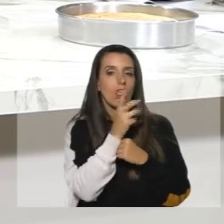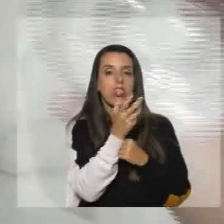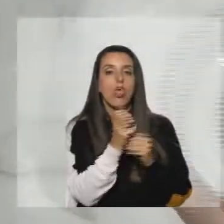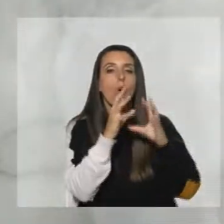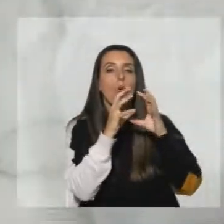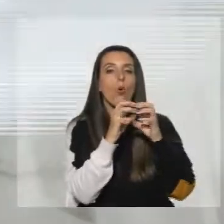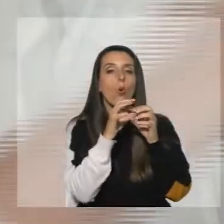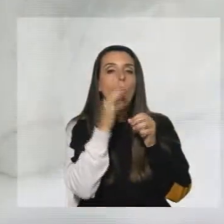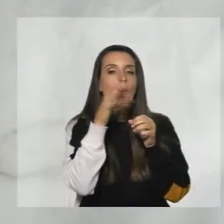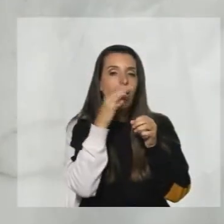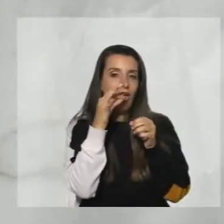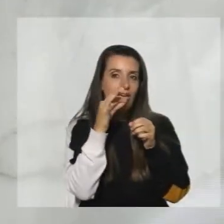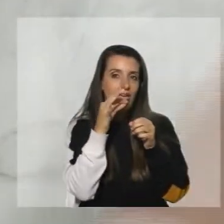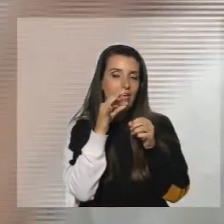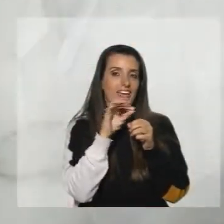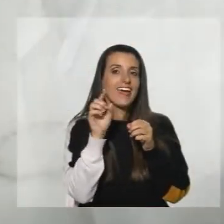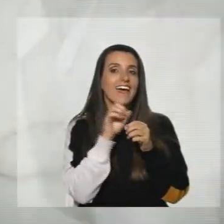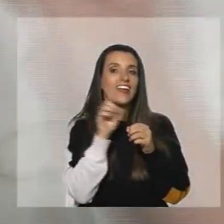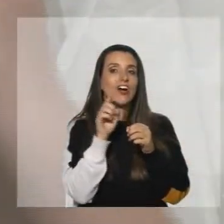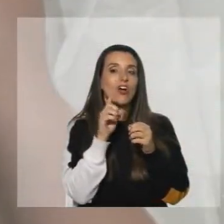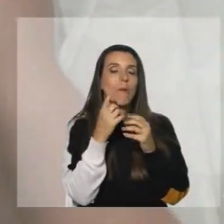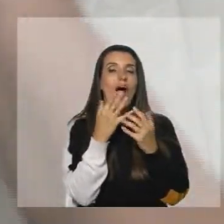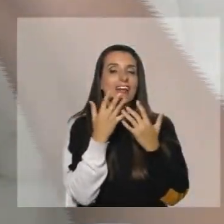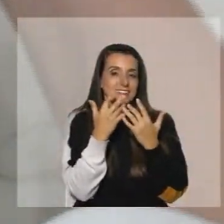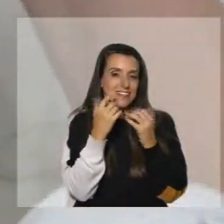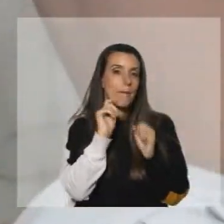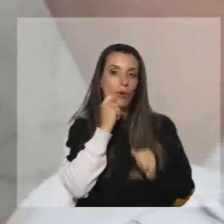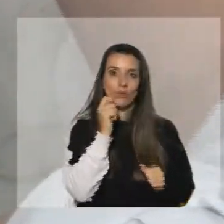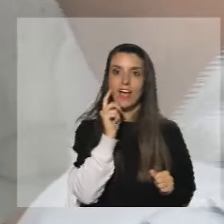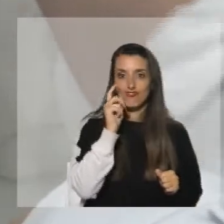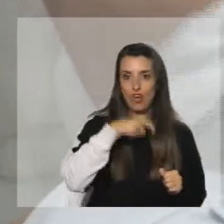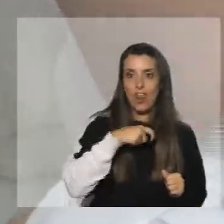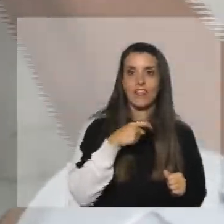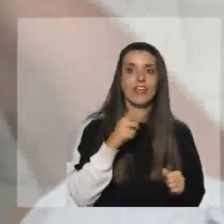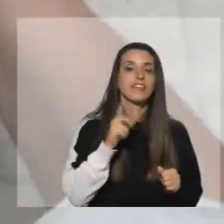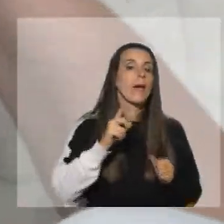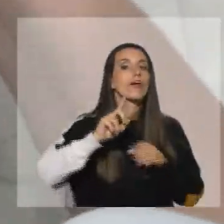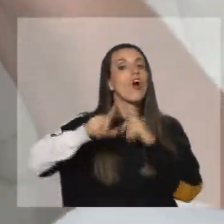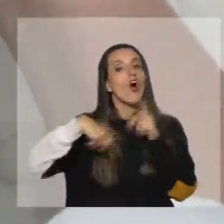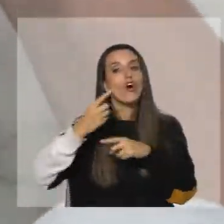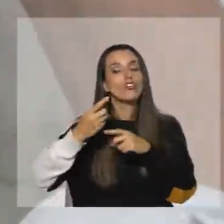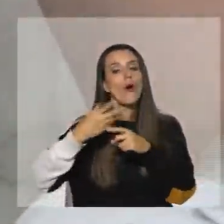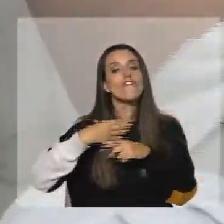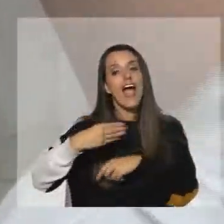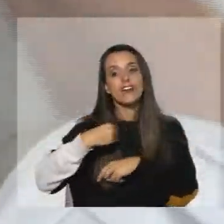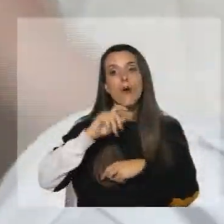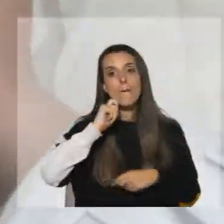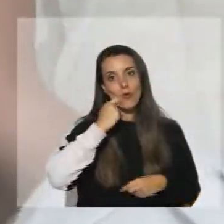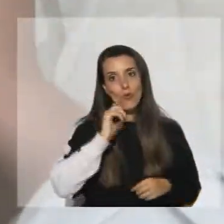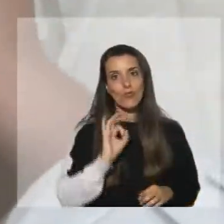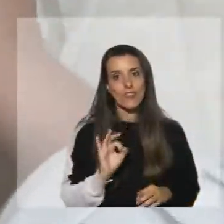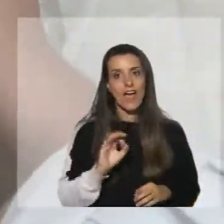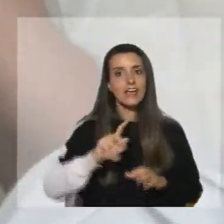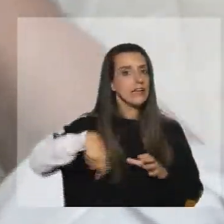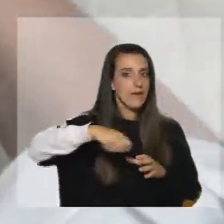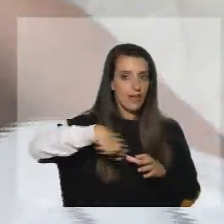Paulita. Son deliciosas, además son bien ácidas y con el chocolate van bárbaro. Y si hacen de chocolate blanco, el color también queda suma mucho. Ahí es